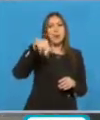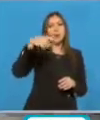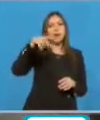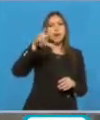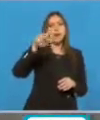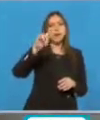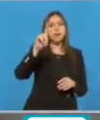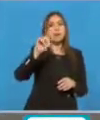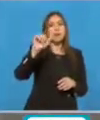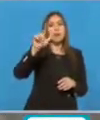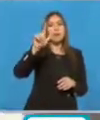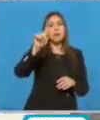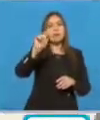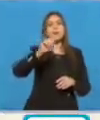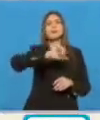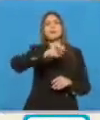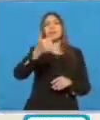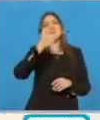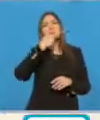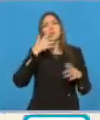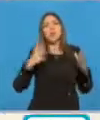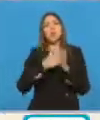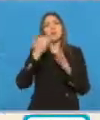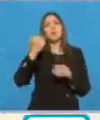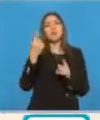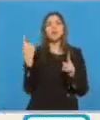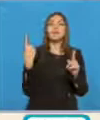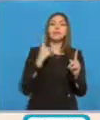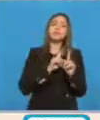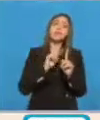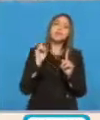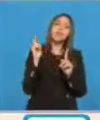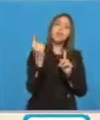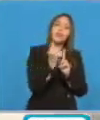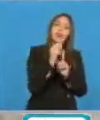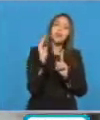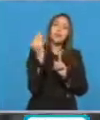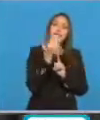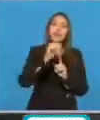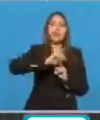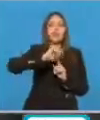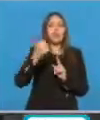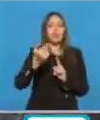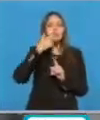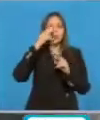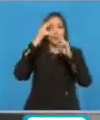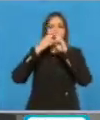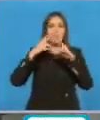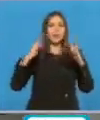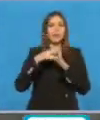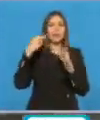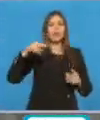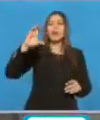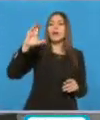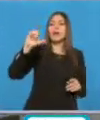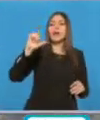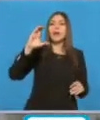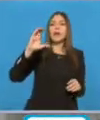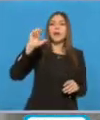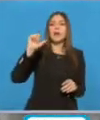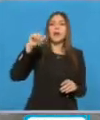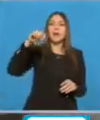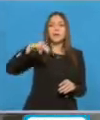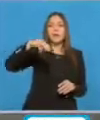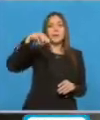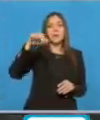tío Alberto, que acá hay otro homenaje a otro gran guerrero, que es el señor Cacama, que es más conocido